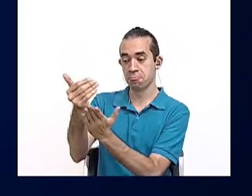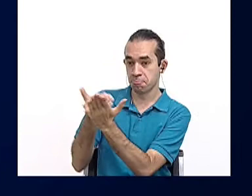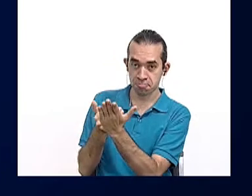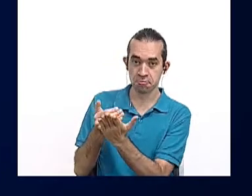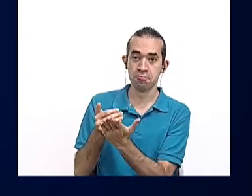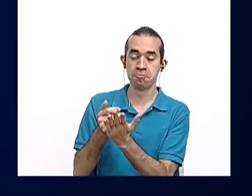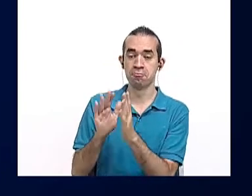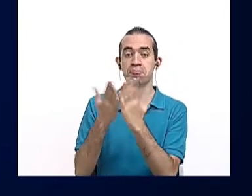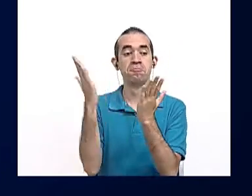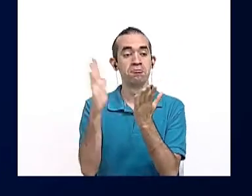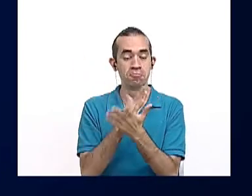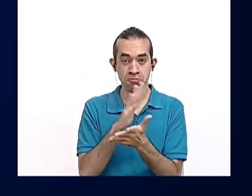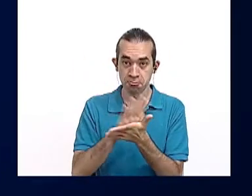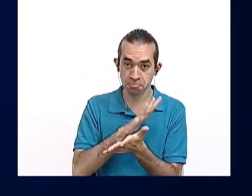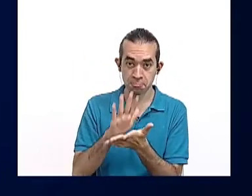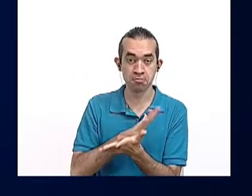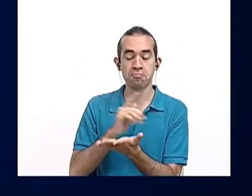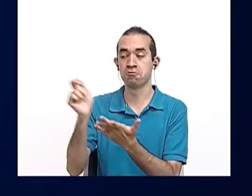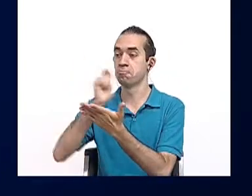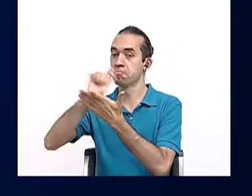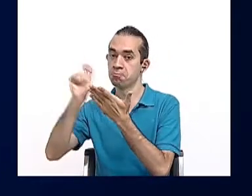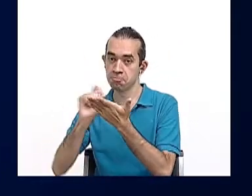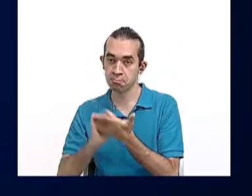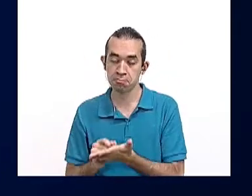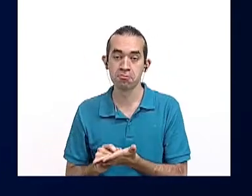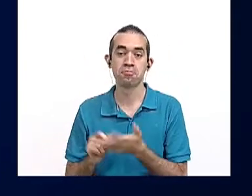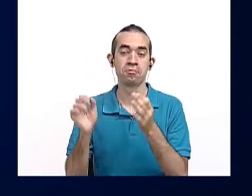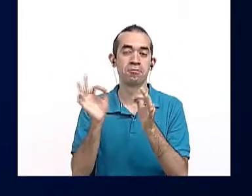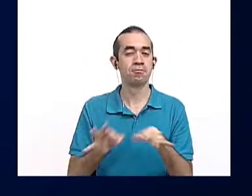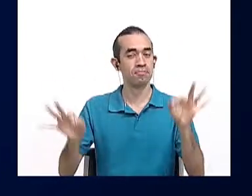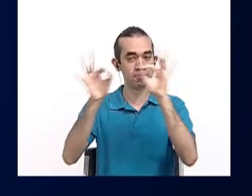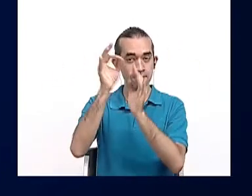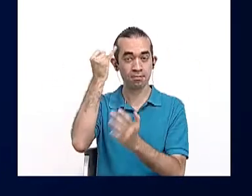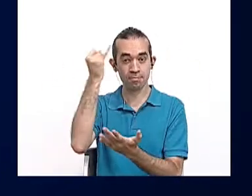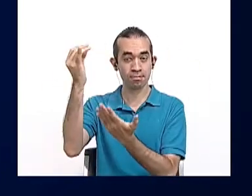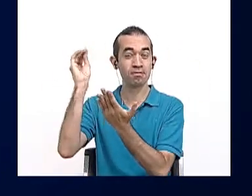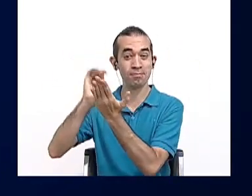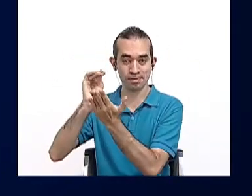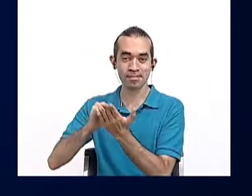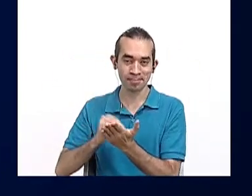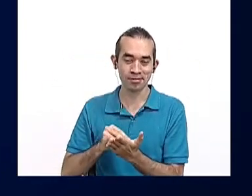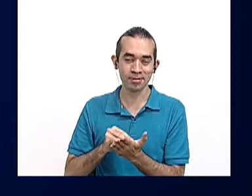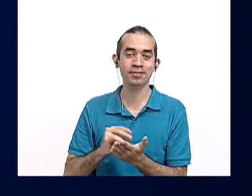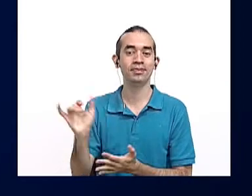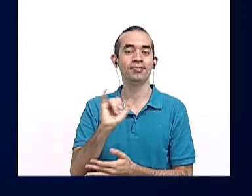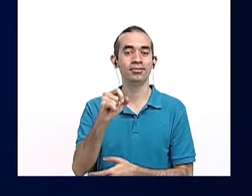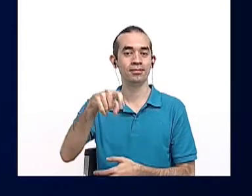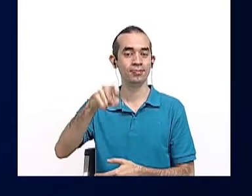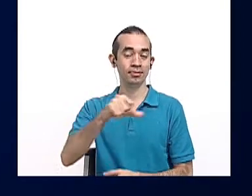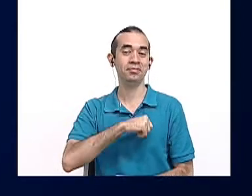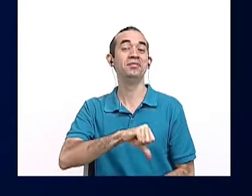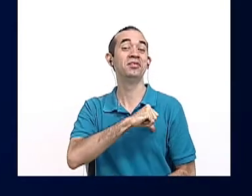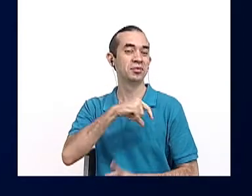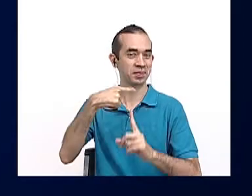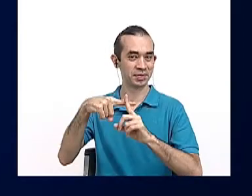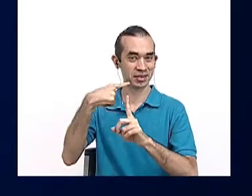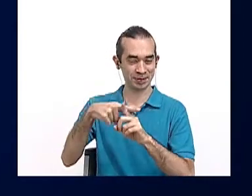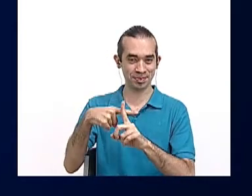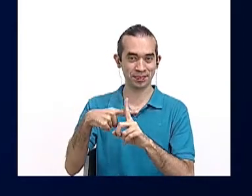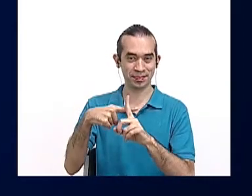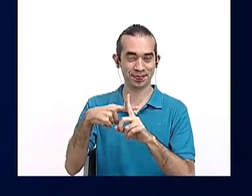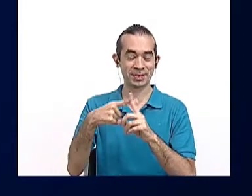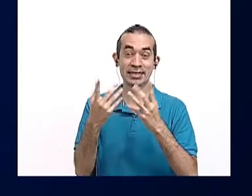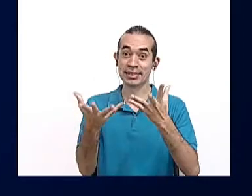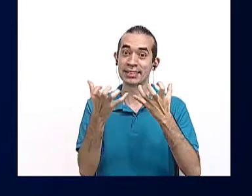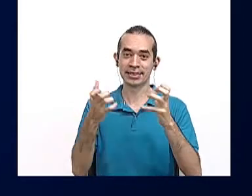un lápiz para que puedan tomar nota de las ideas más importantes de esta clase. También es necesaria una actitud positiva, con esos